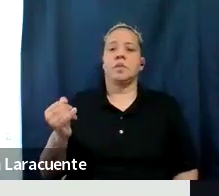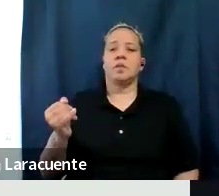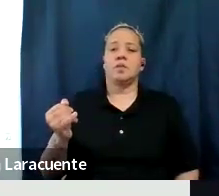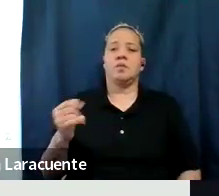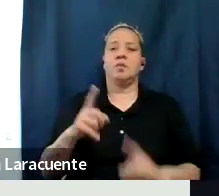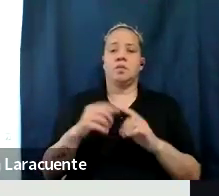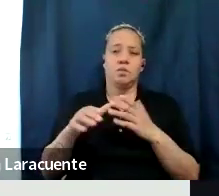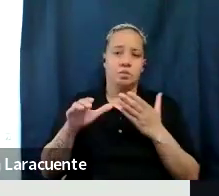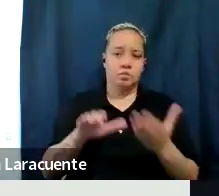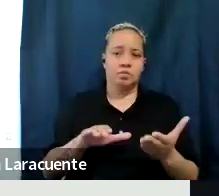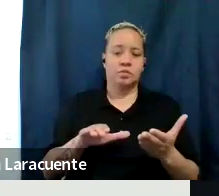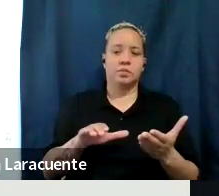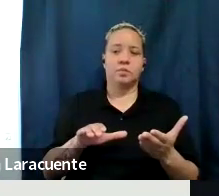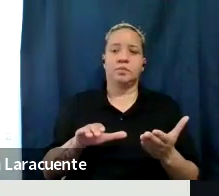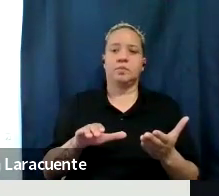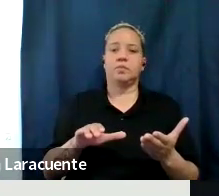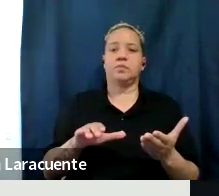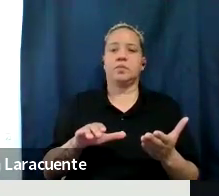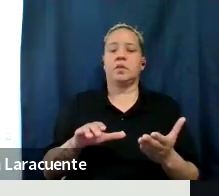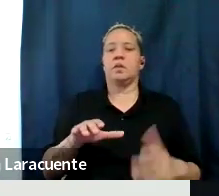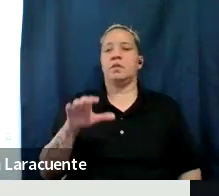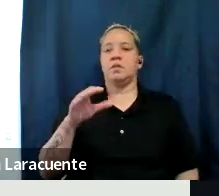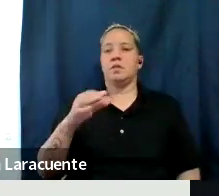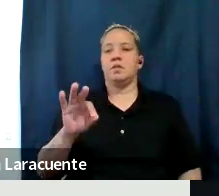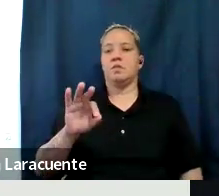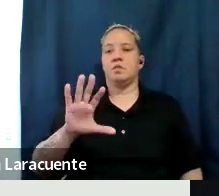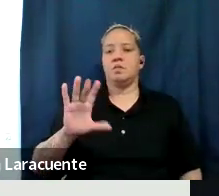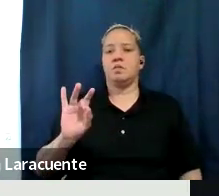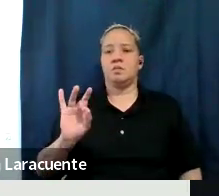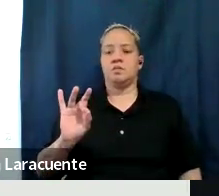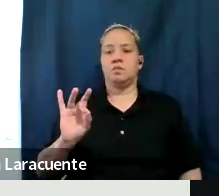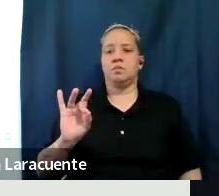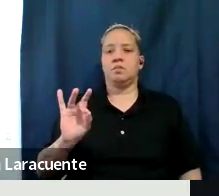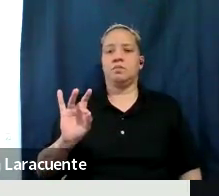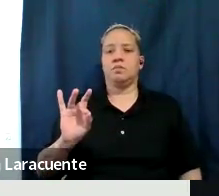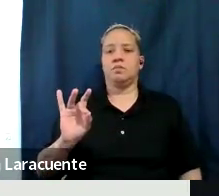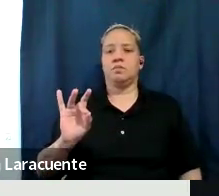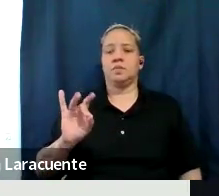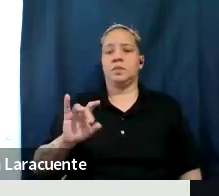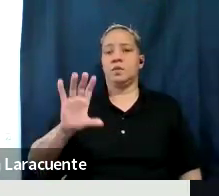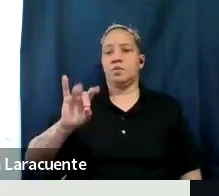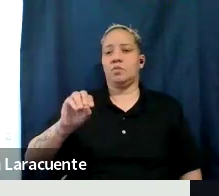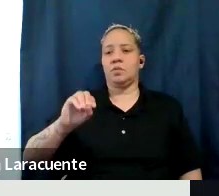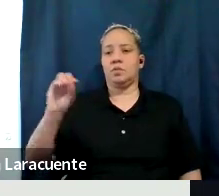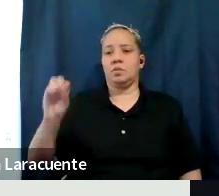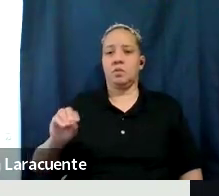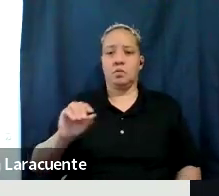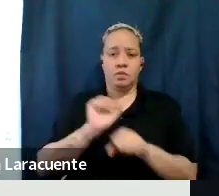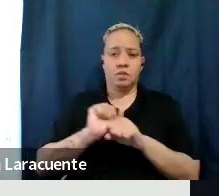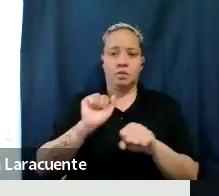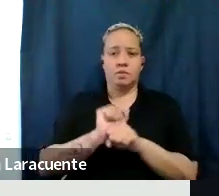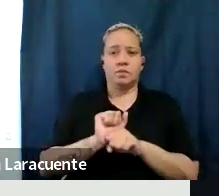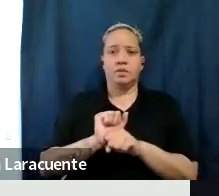cuando fallece Juan Ramón Jiménez en 1958, el 80% de su obra queda